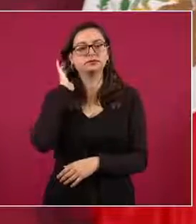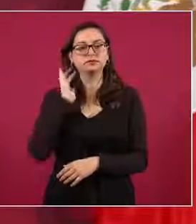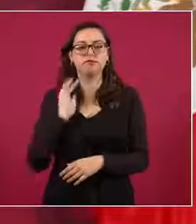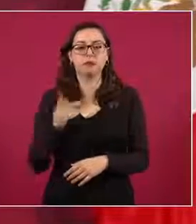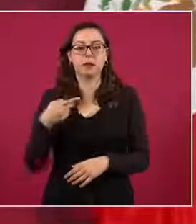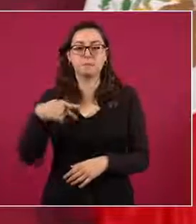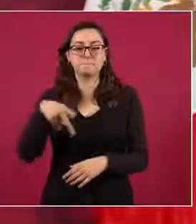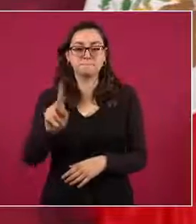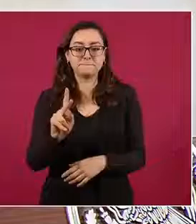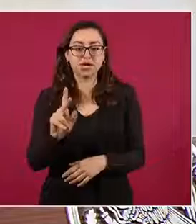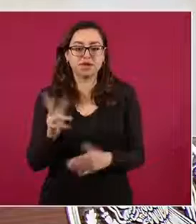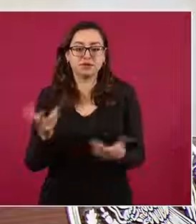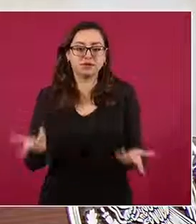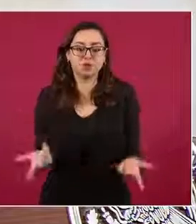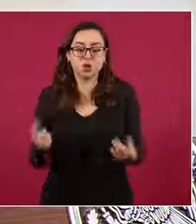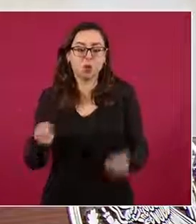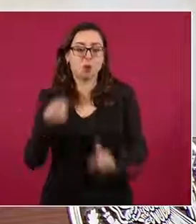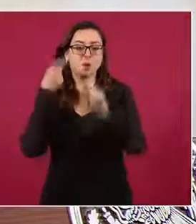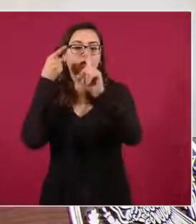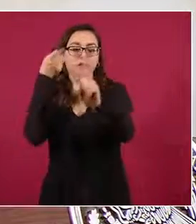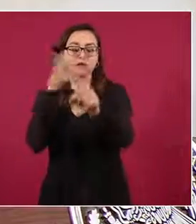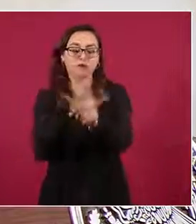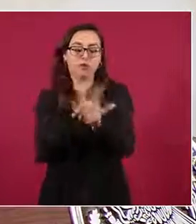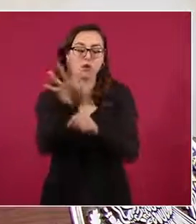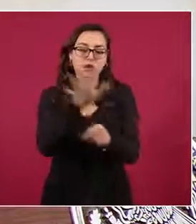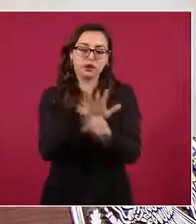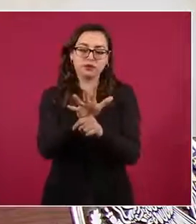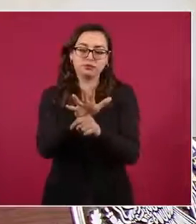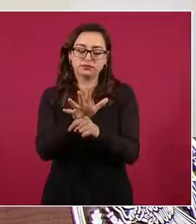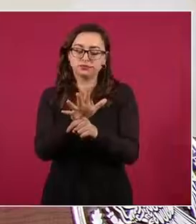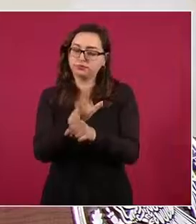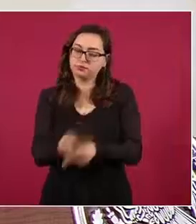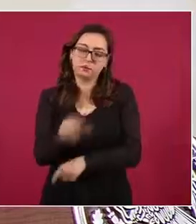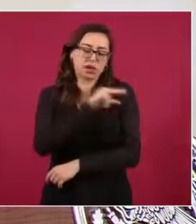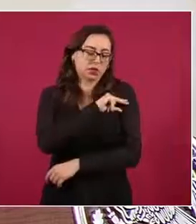Pero como el propósito era privatizar la educación,